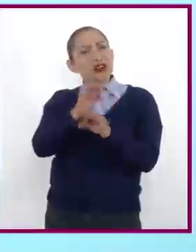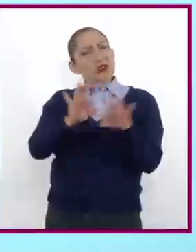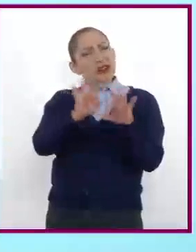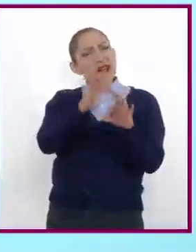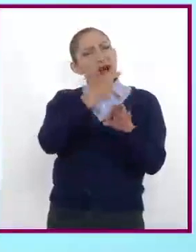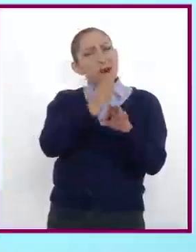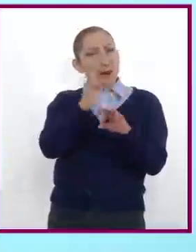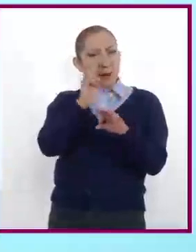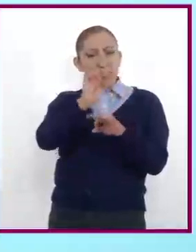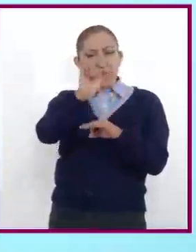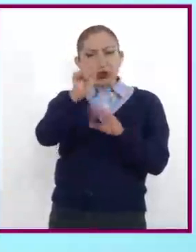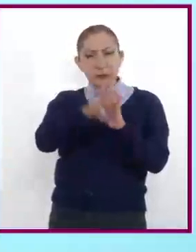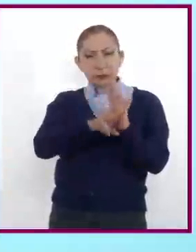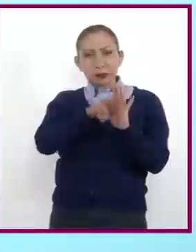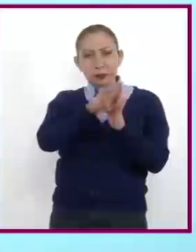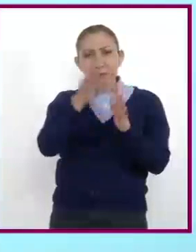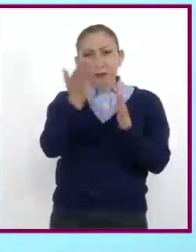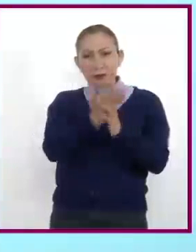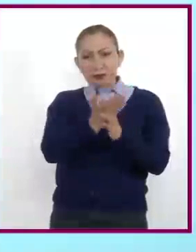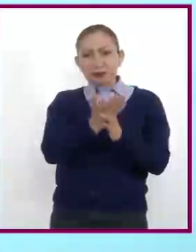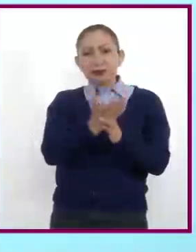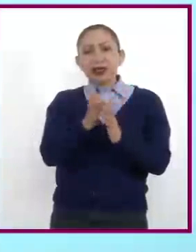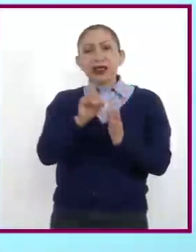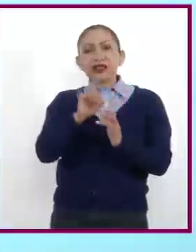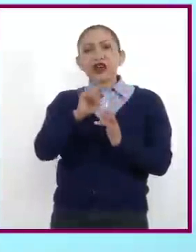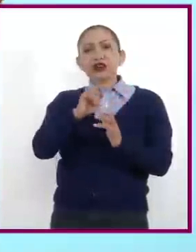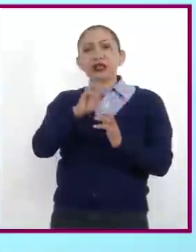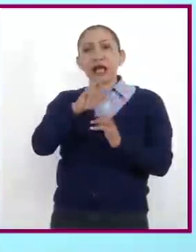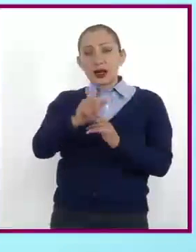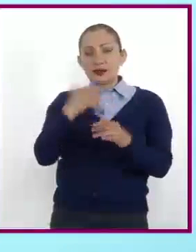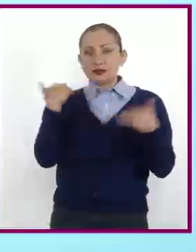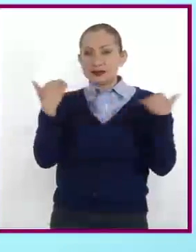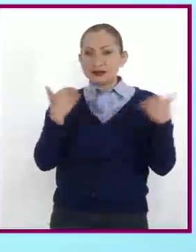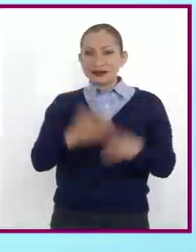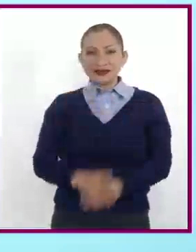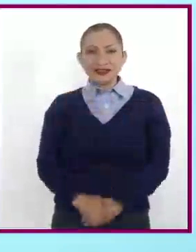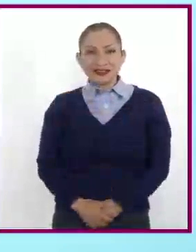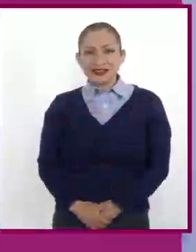importante, veamos la segunda parte del video El Diosero. Disfrútenlo.